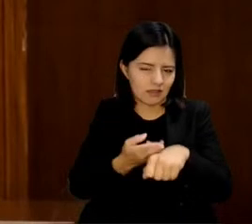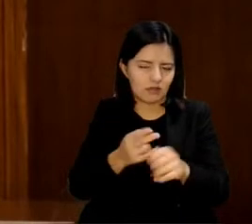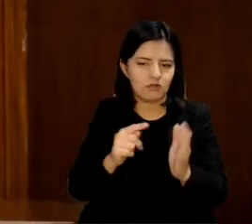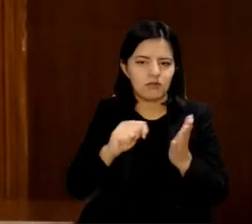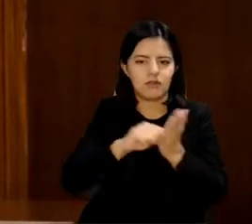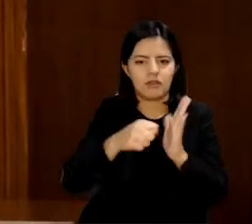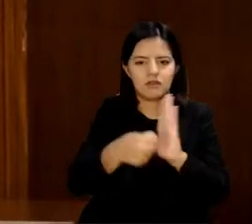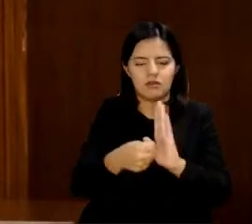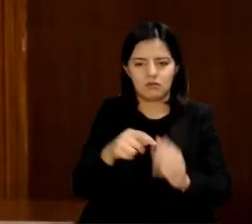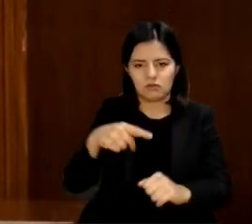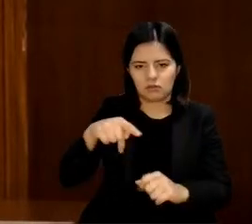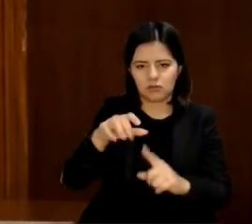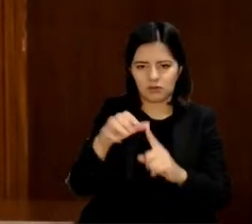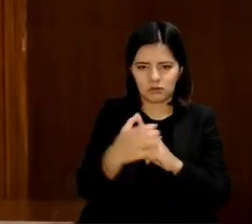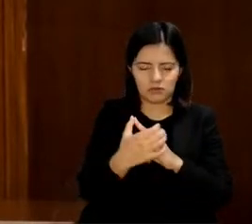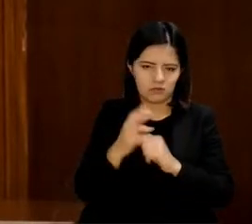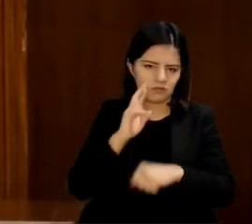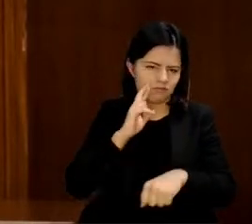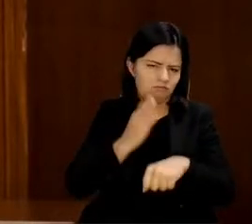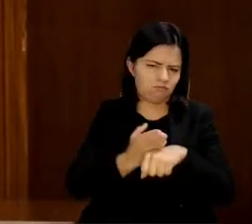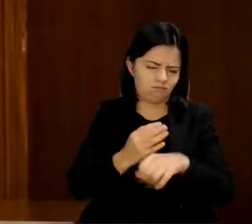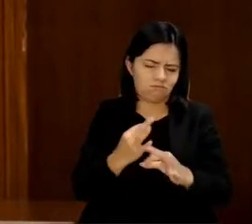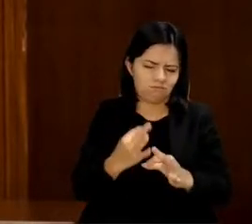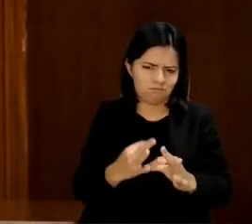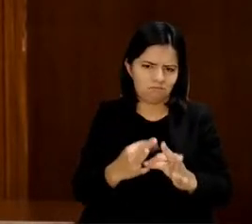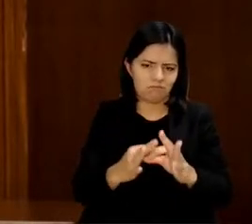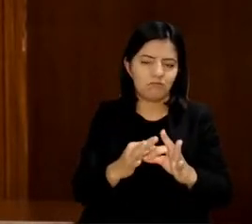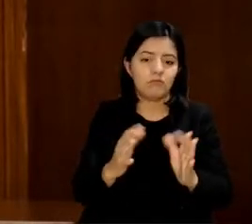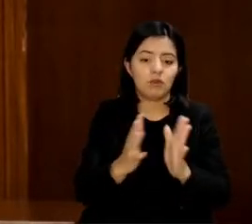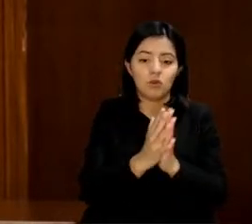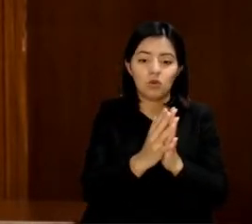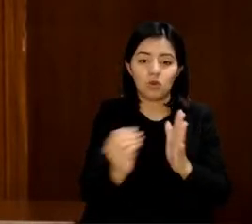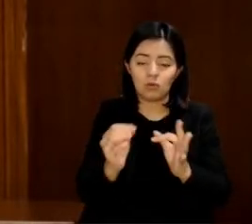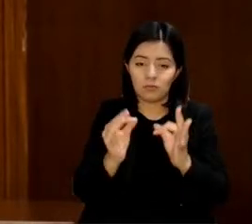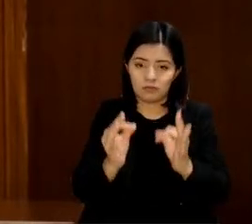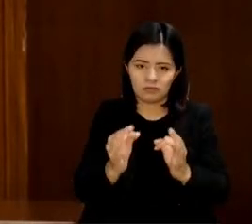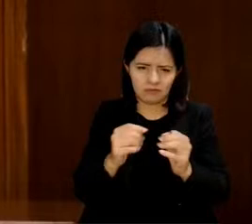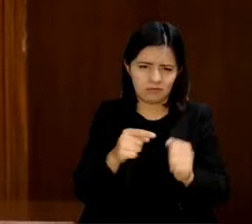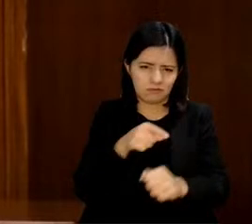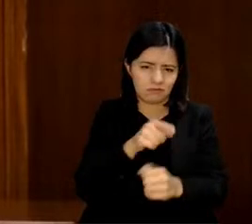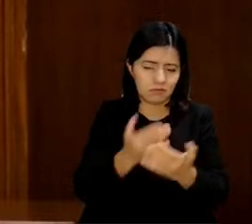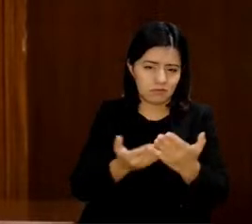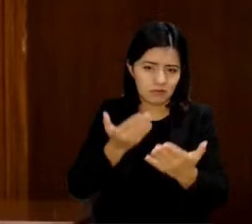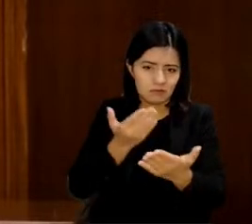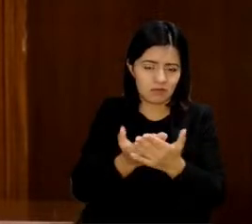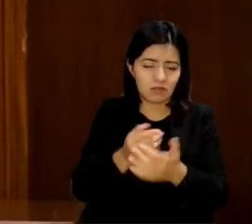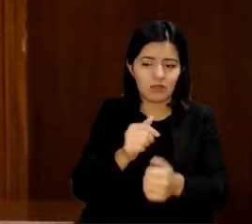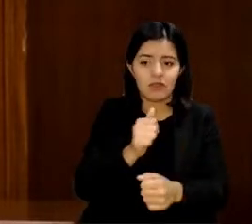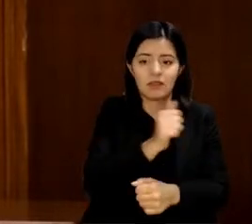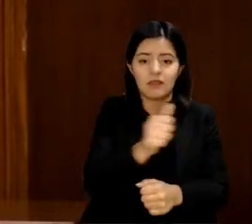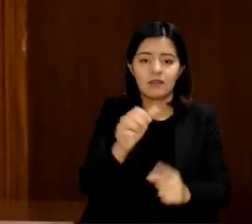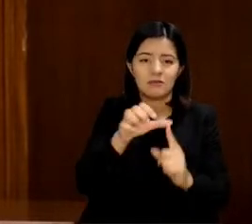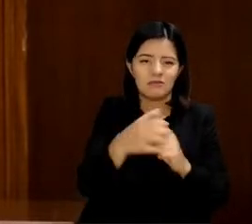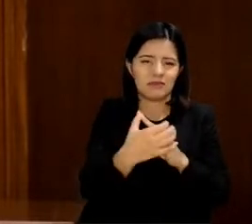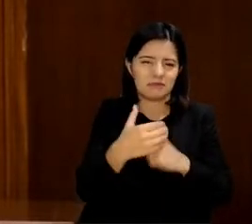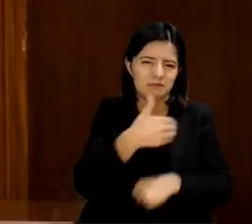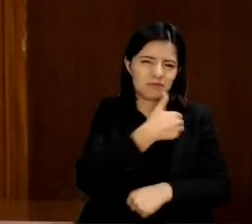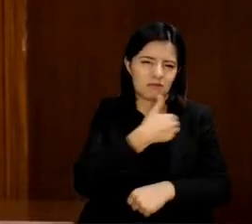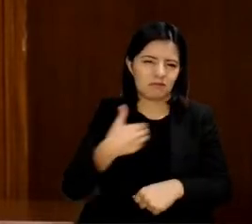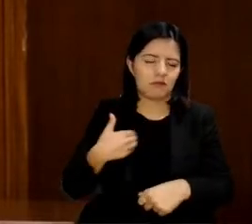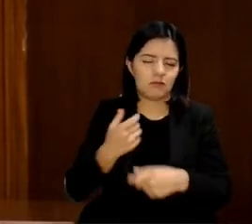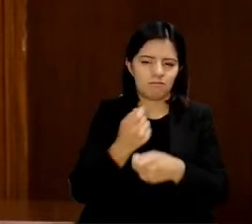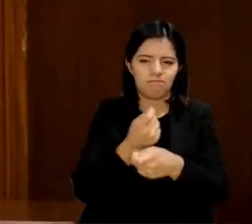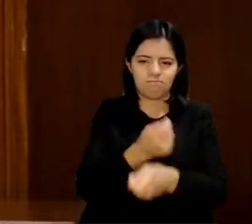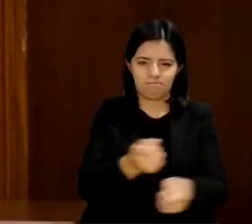de su encomienda, entregaron copia de las iniciativas con proyecto de decreto a cada integrante de la Comisión Legislativa de